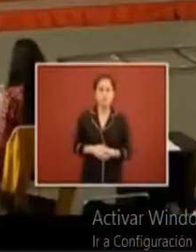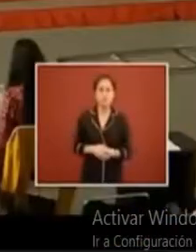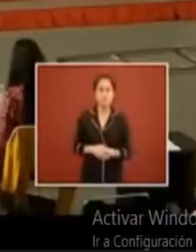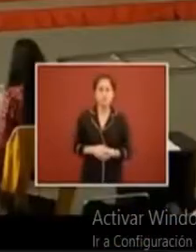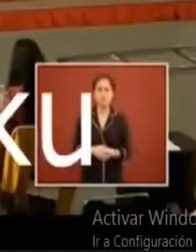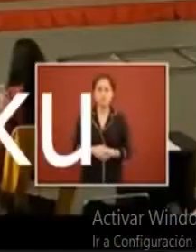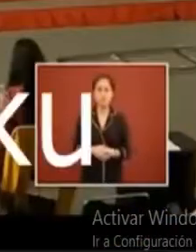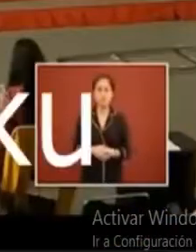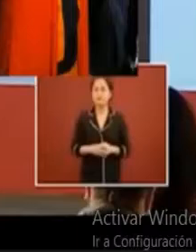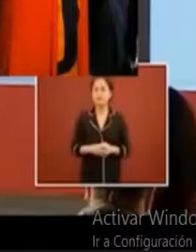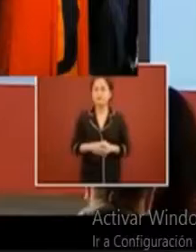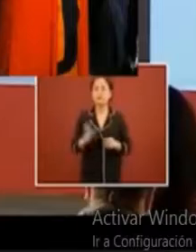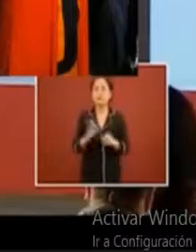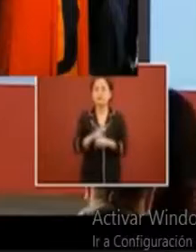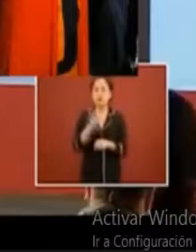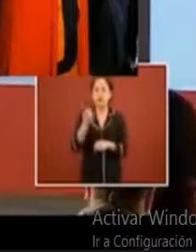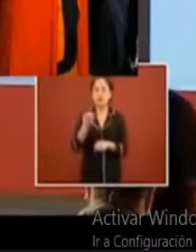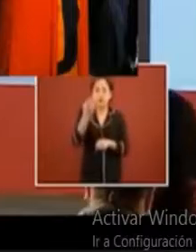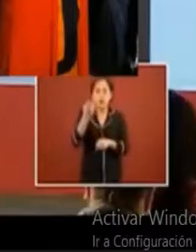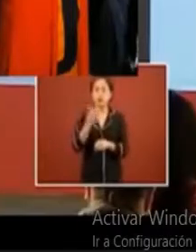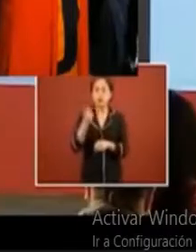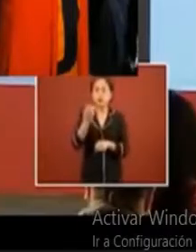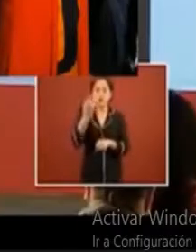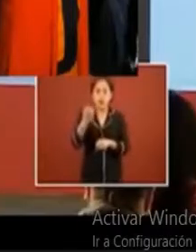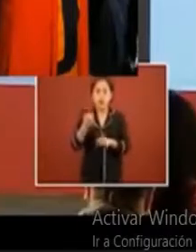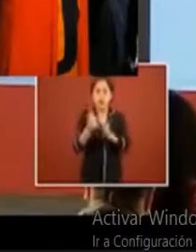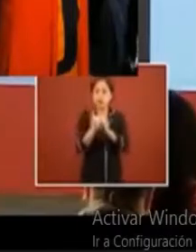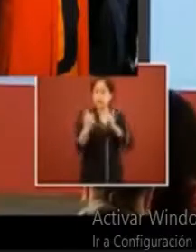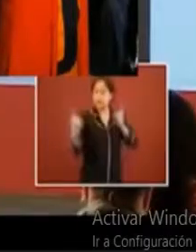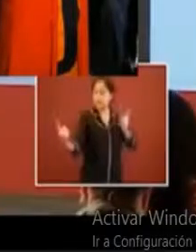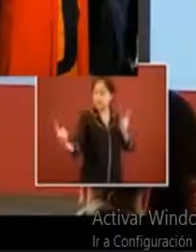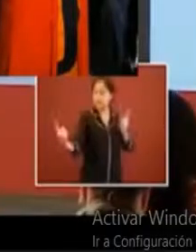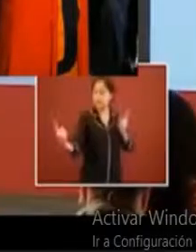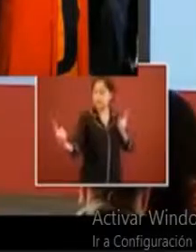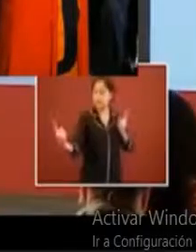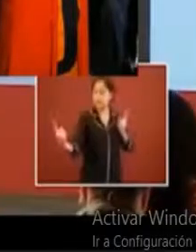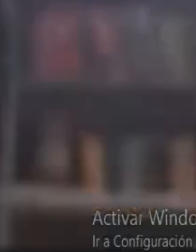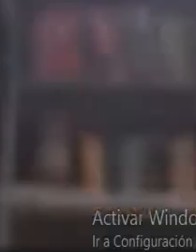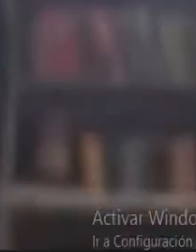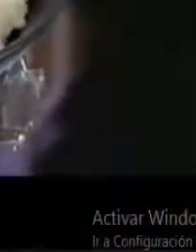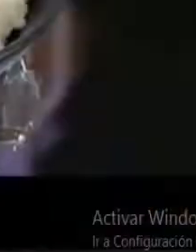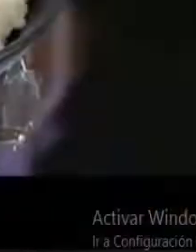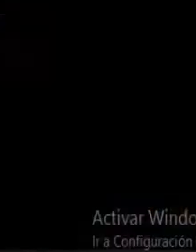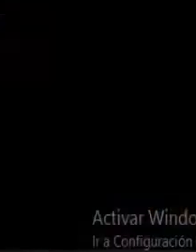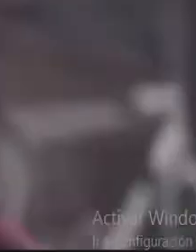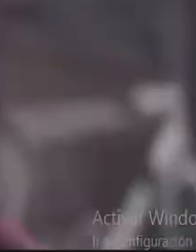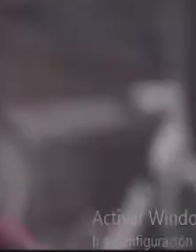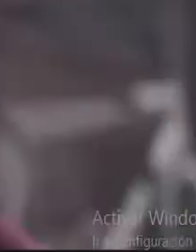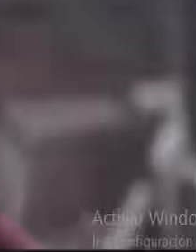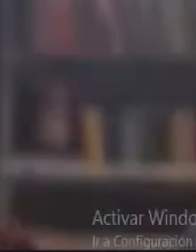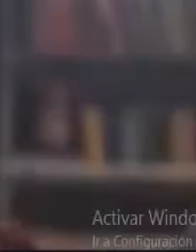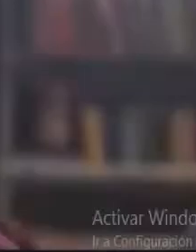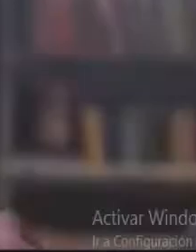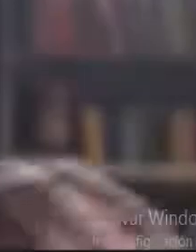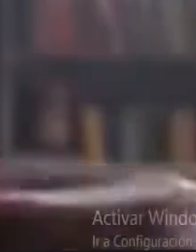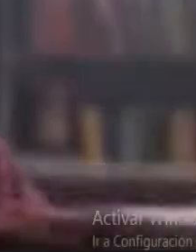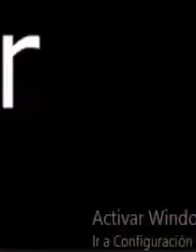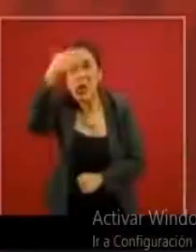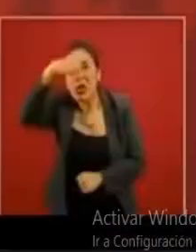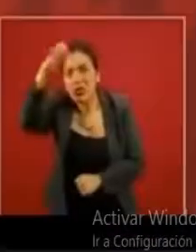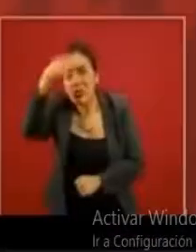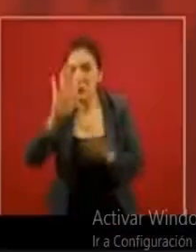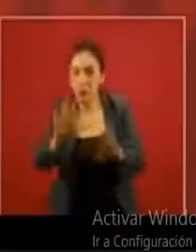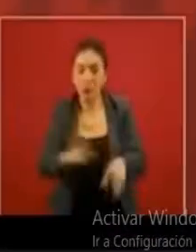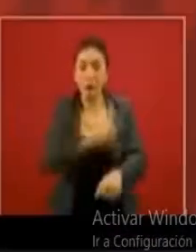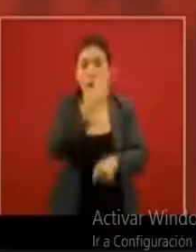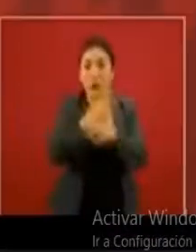entonces, cuando ves gota, guarda sana distancia y decimos el culo grueso. Me agrada este chico.